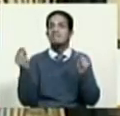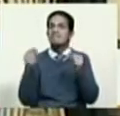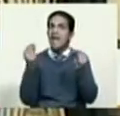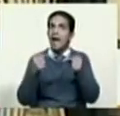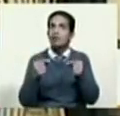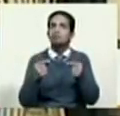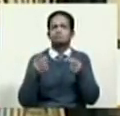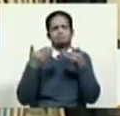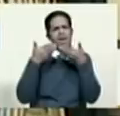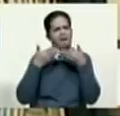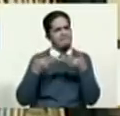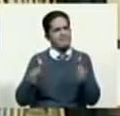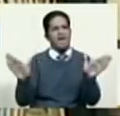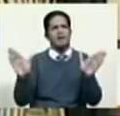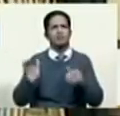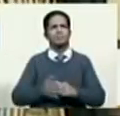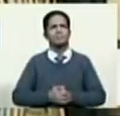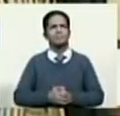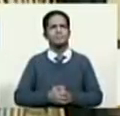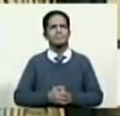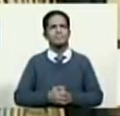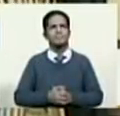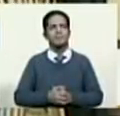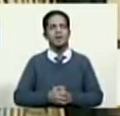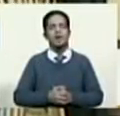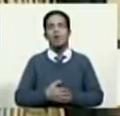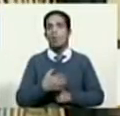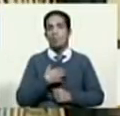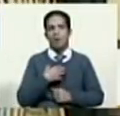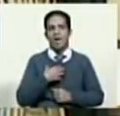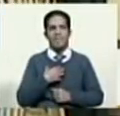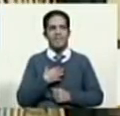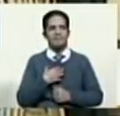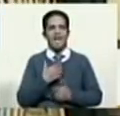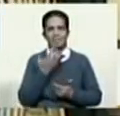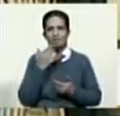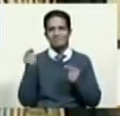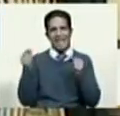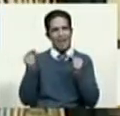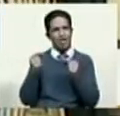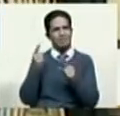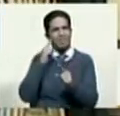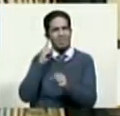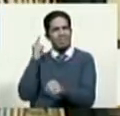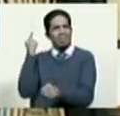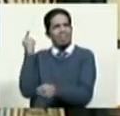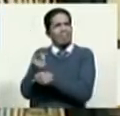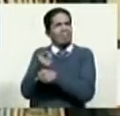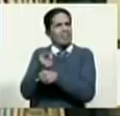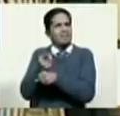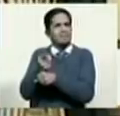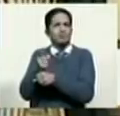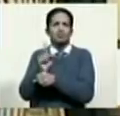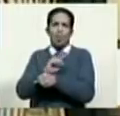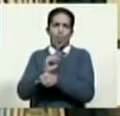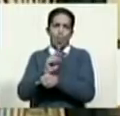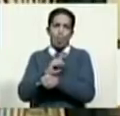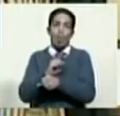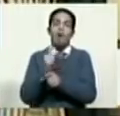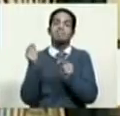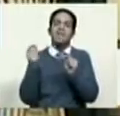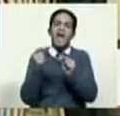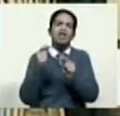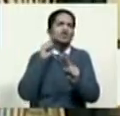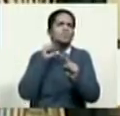No puede ser para imponerle condiciones a un país. y tiene que ser para respetar y hacer respetar